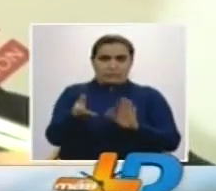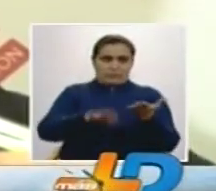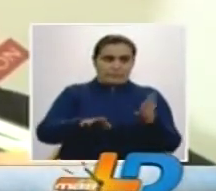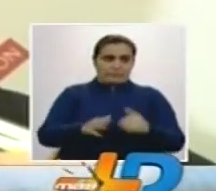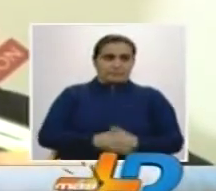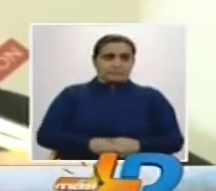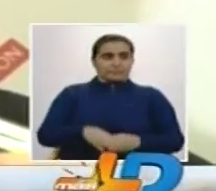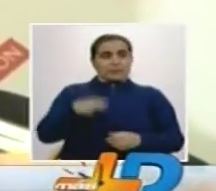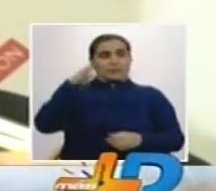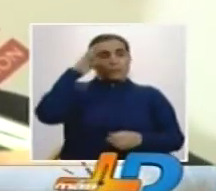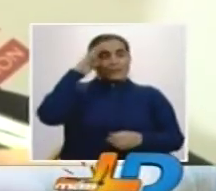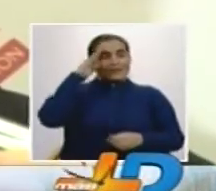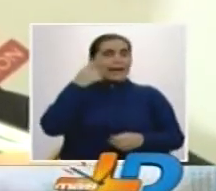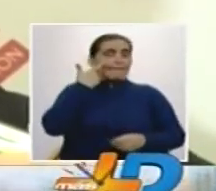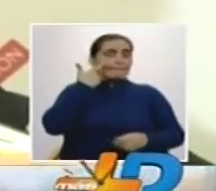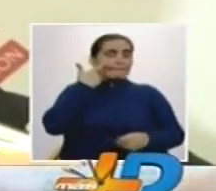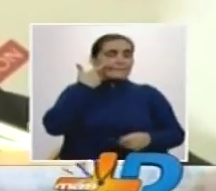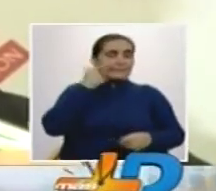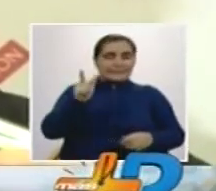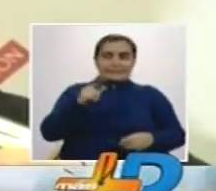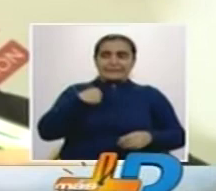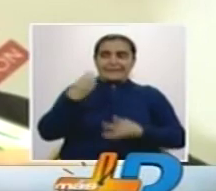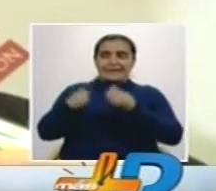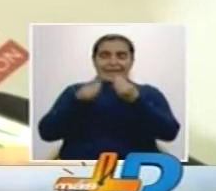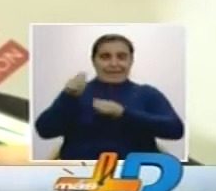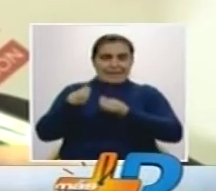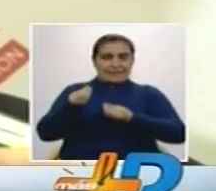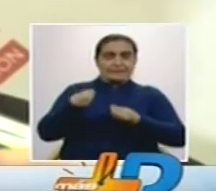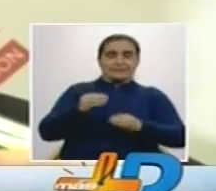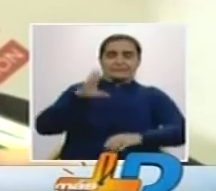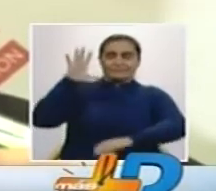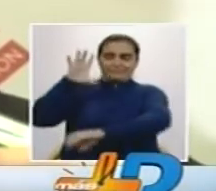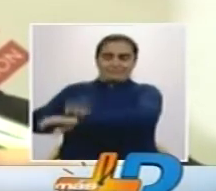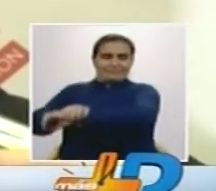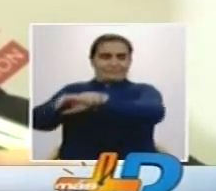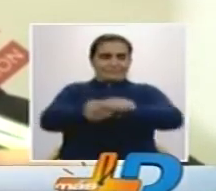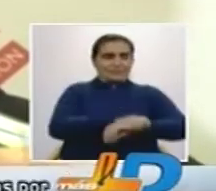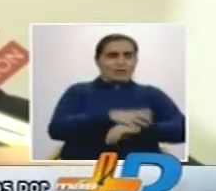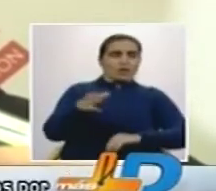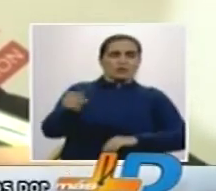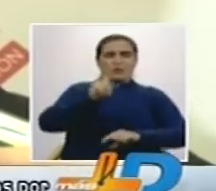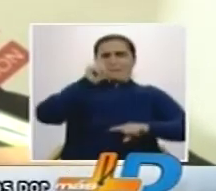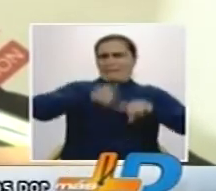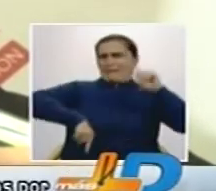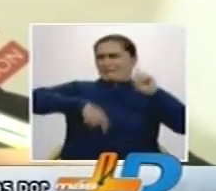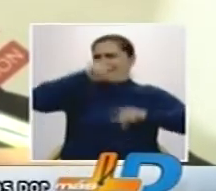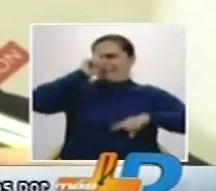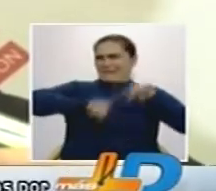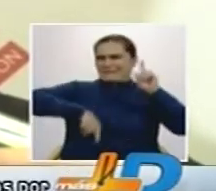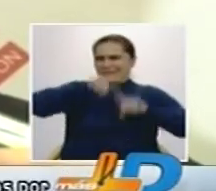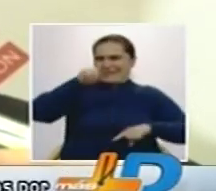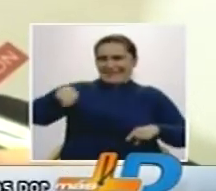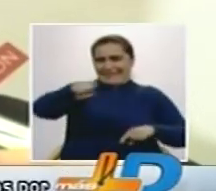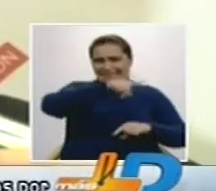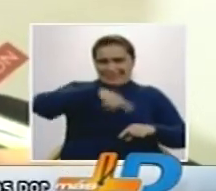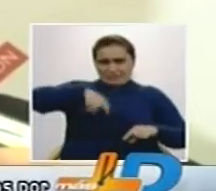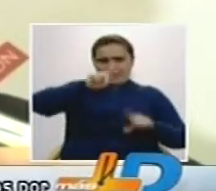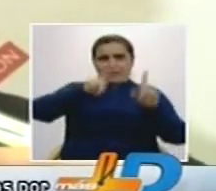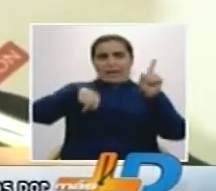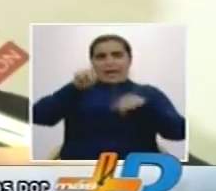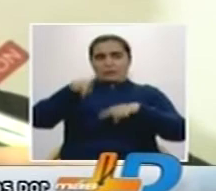Nacional y al parecer al retener a esta persona se enfrenta a algunos funcionarios de la Policía Nacional y hay algunas